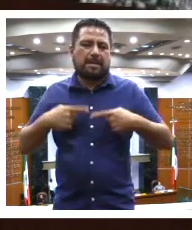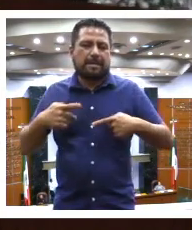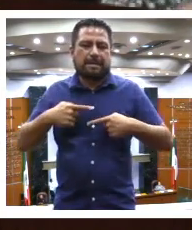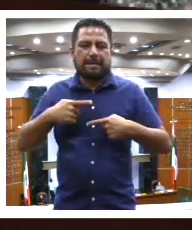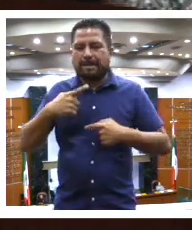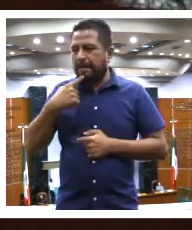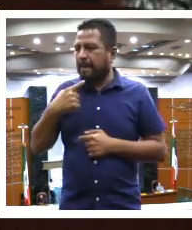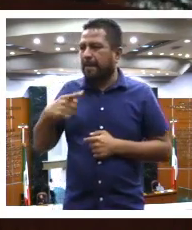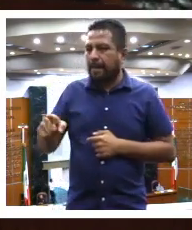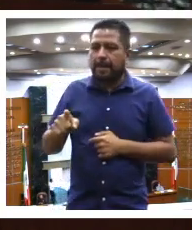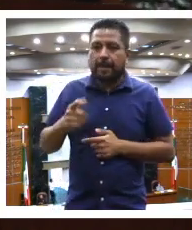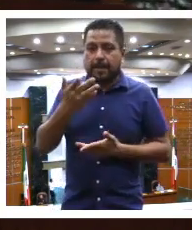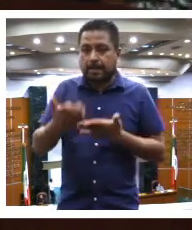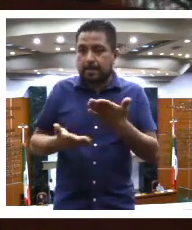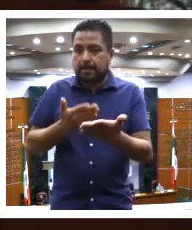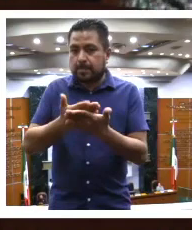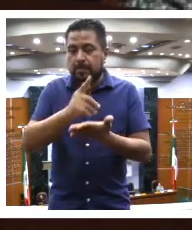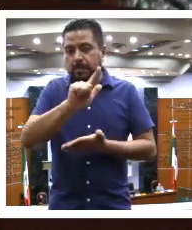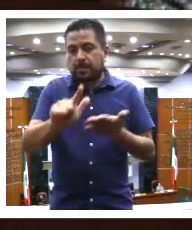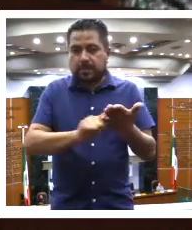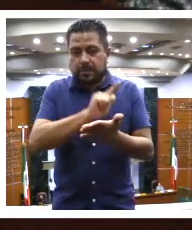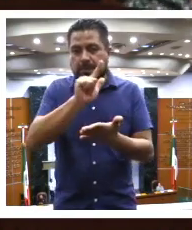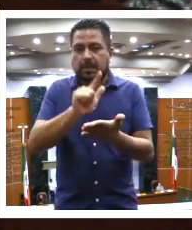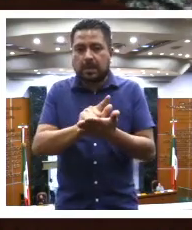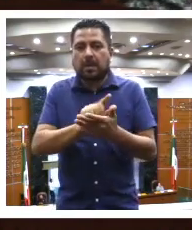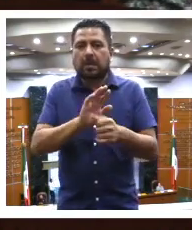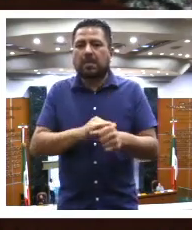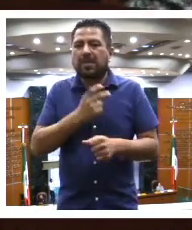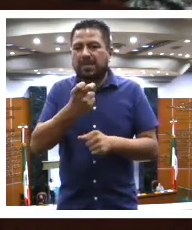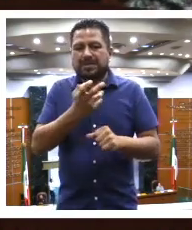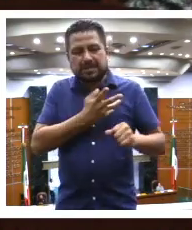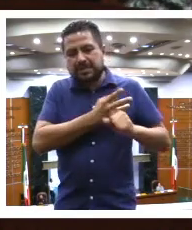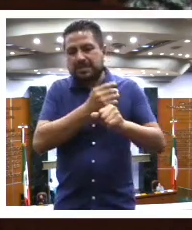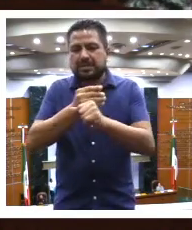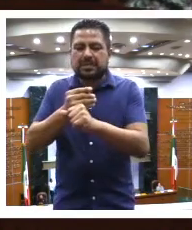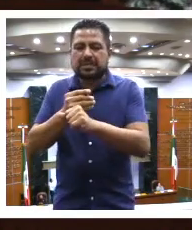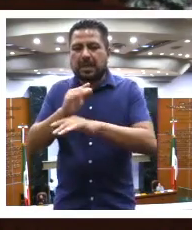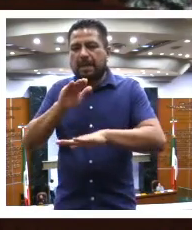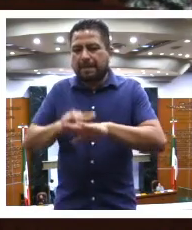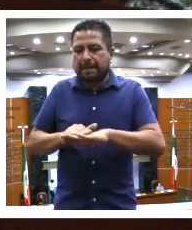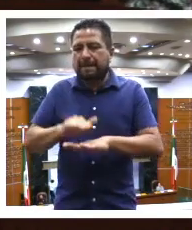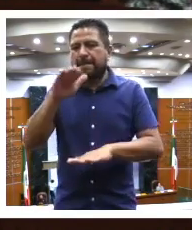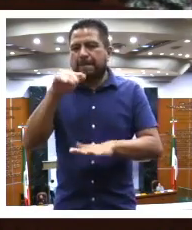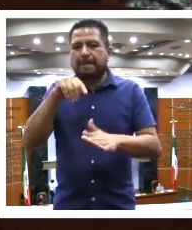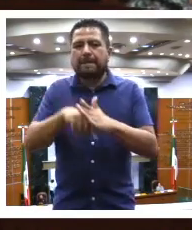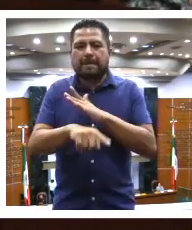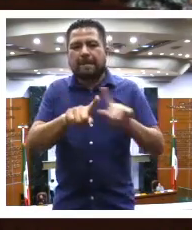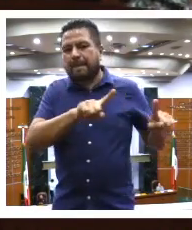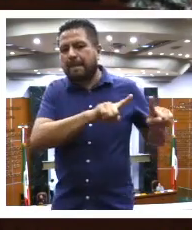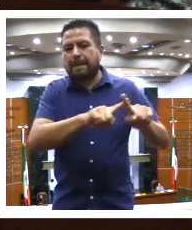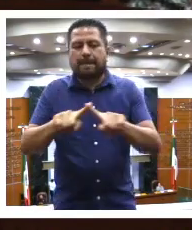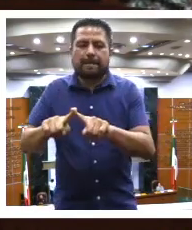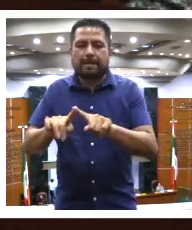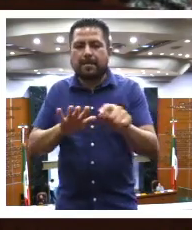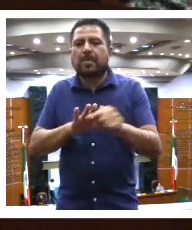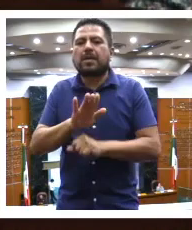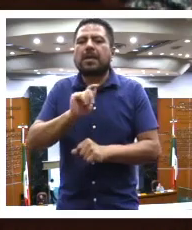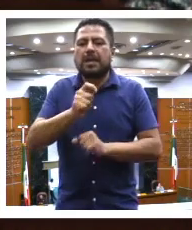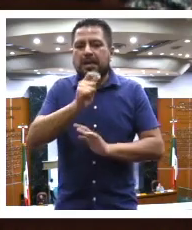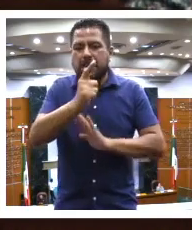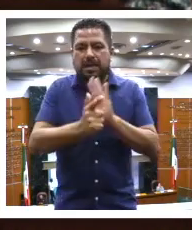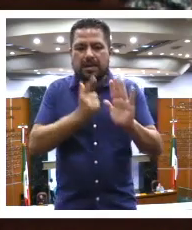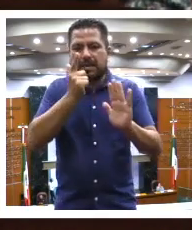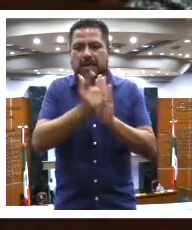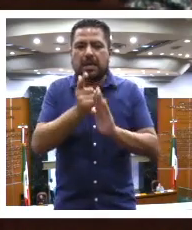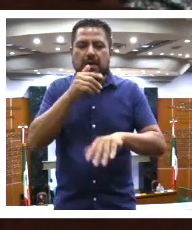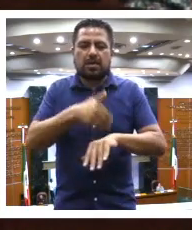la presente iniciativa con proyecto de decreto por el que se reforma y adicionan diversas disposiciones de